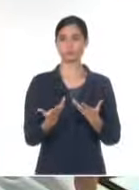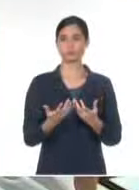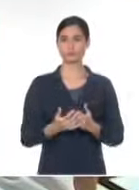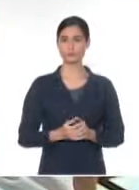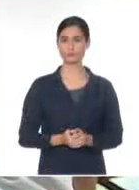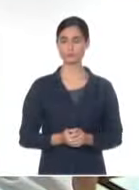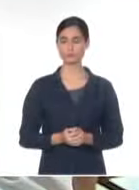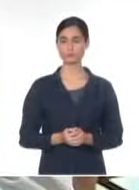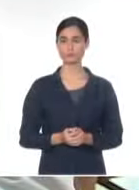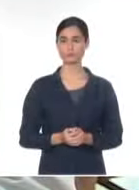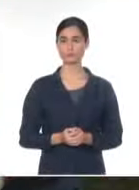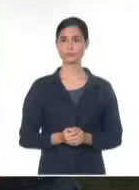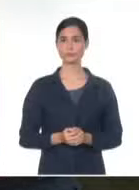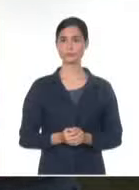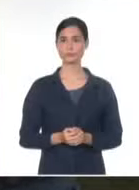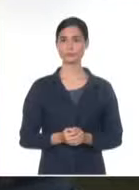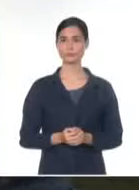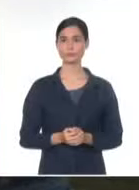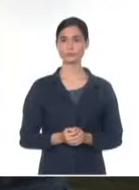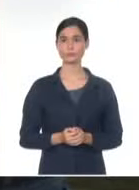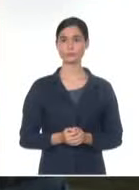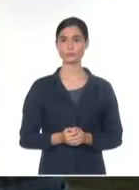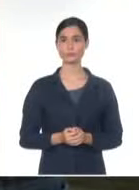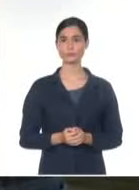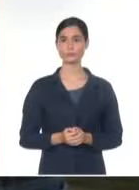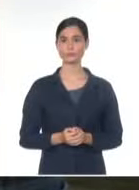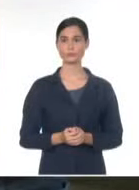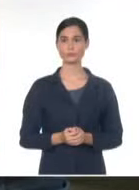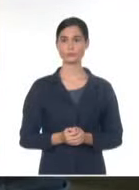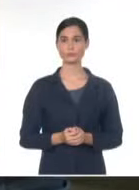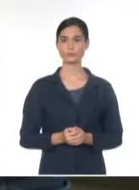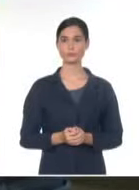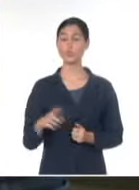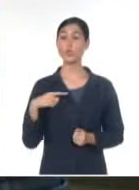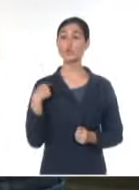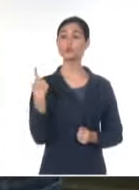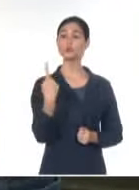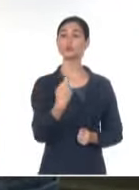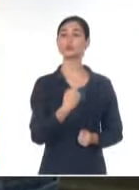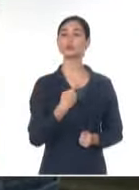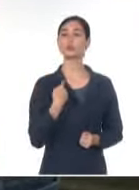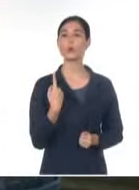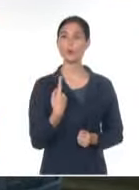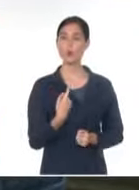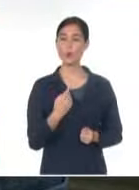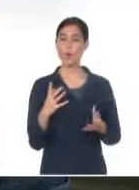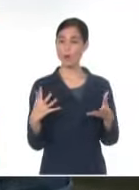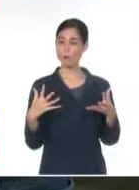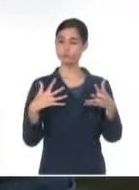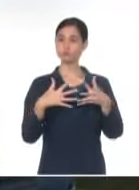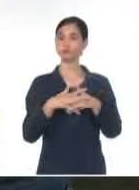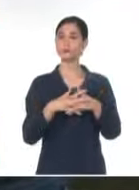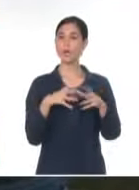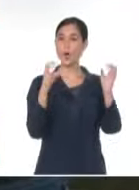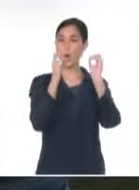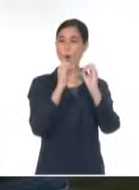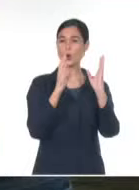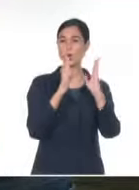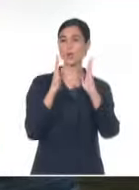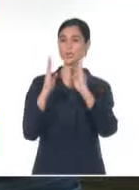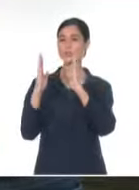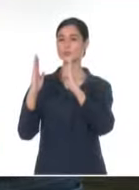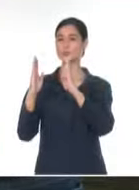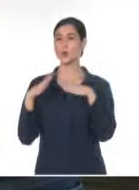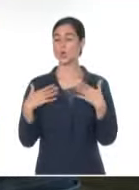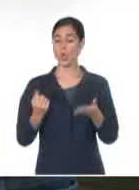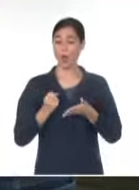para más satisfacción. Porque vemos cómo nuestra organización ha tenido un aporte sustantivo